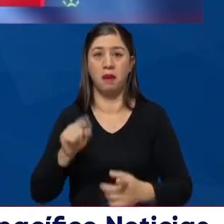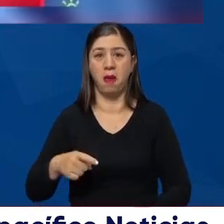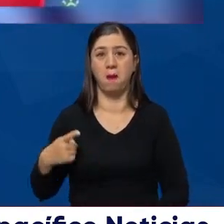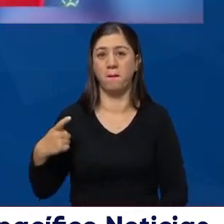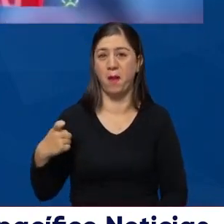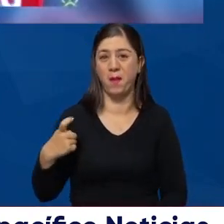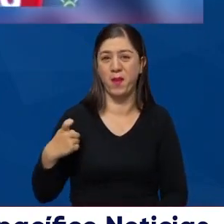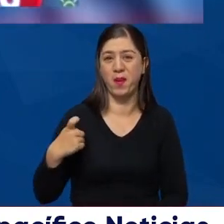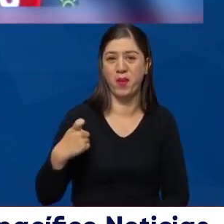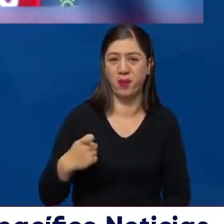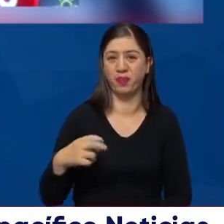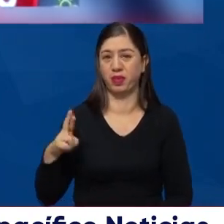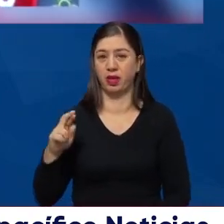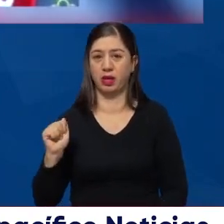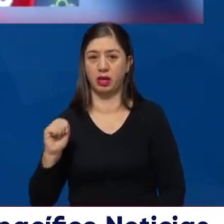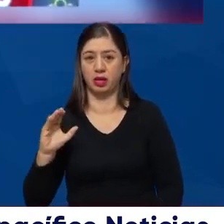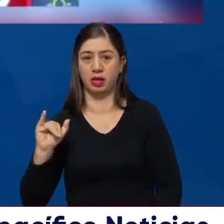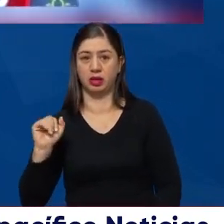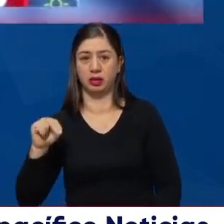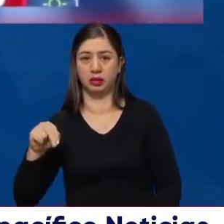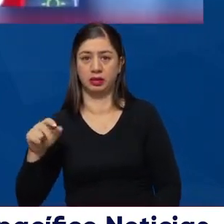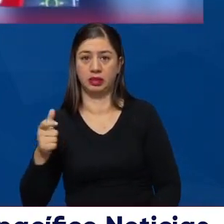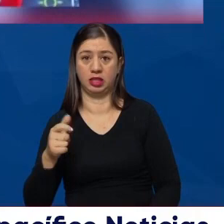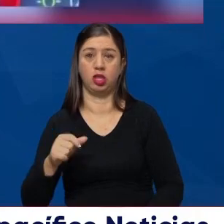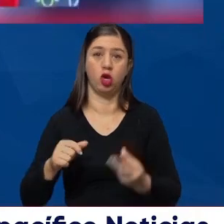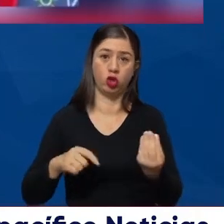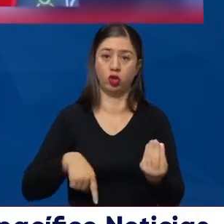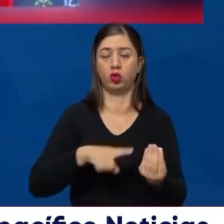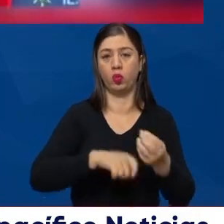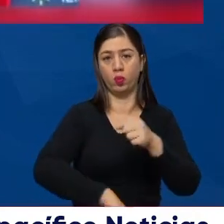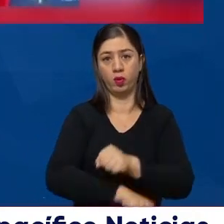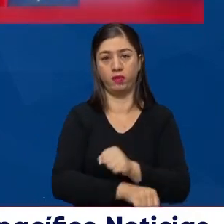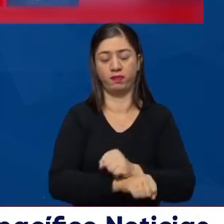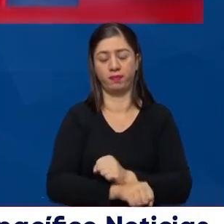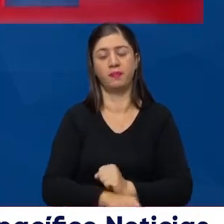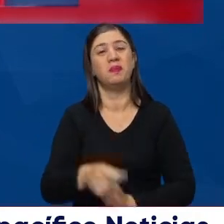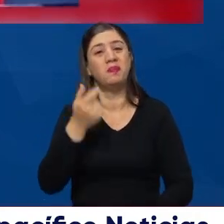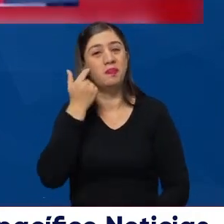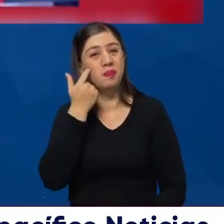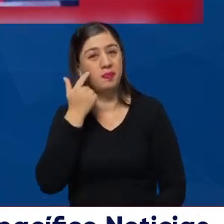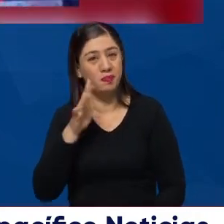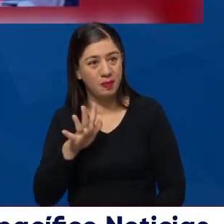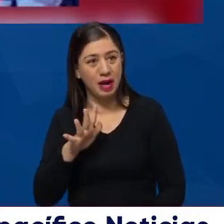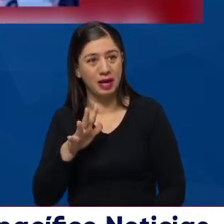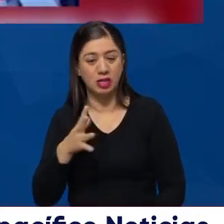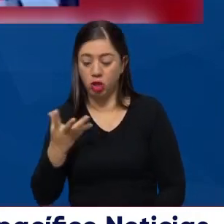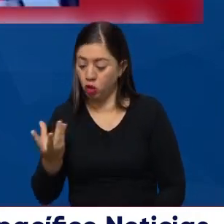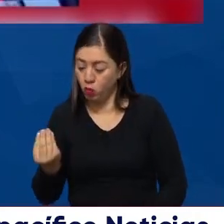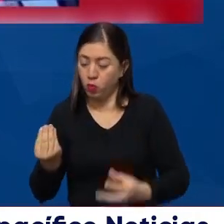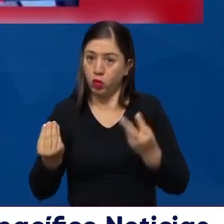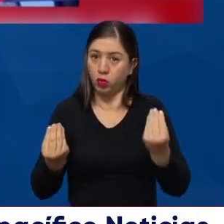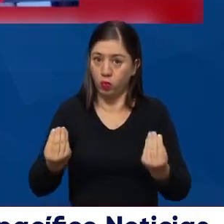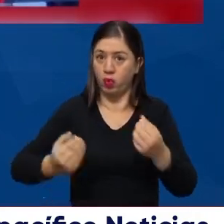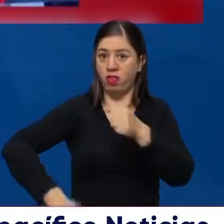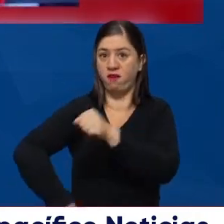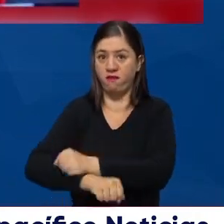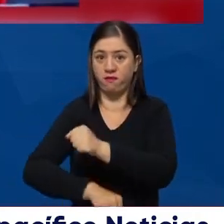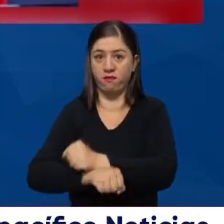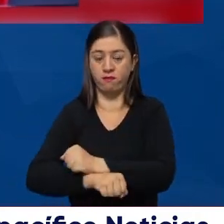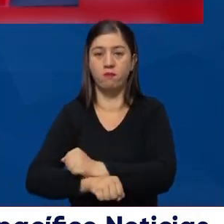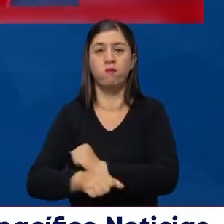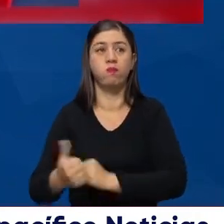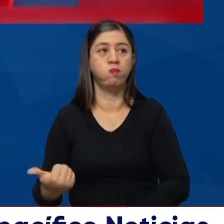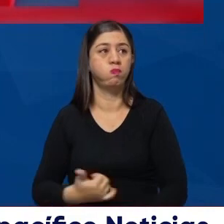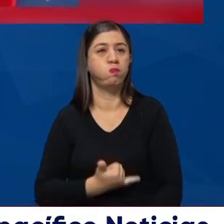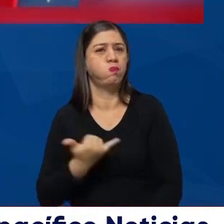tiroteo entre hinchas de Racing y de Nueva Chicago, porque al parecer varios de estos barras estaban vinculados con la hinchada de Nueva Chicago,